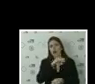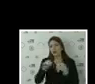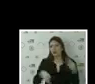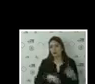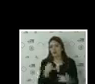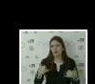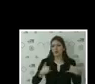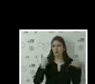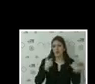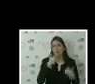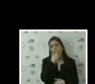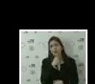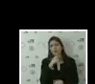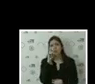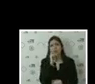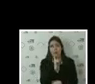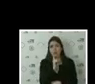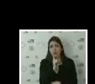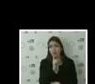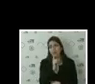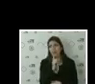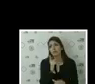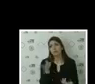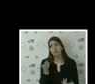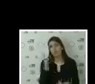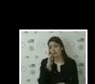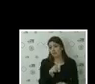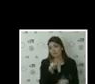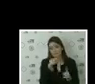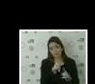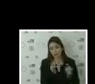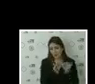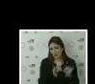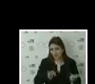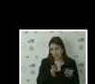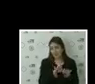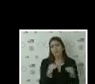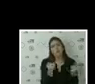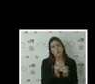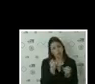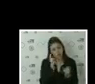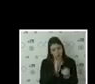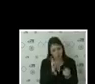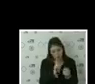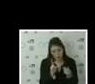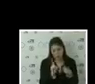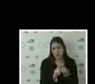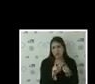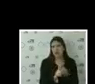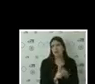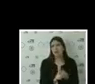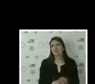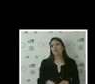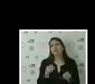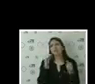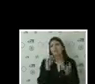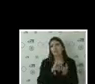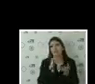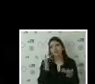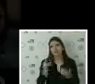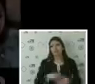los jóvenes, que bueno, para mí la verdad son una prioridad, y al igual que las mujeres. Muchísimas